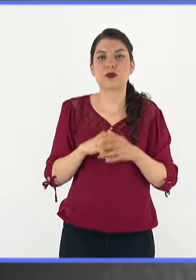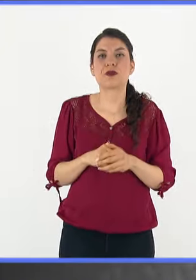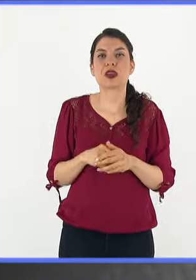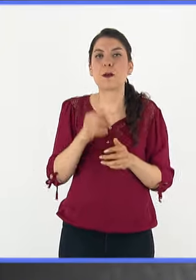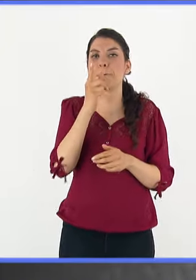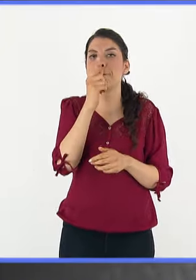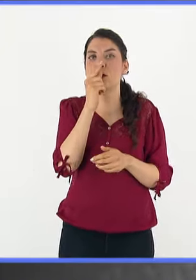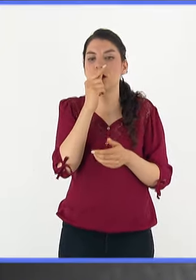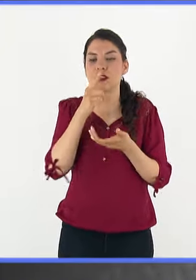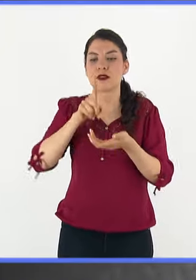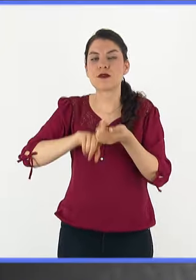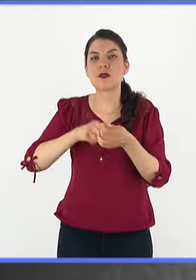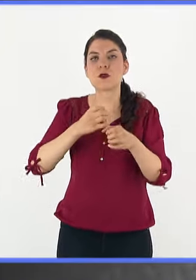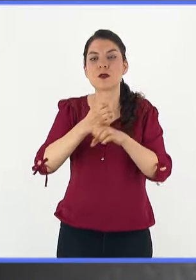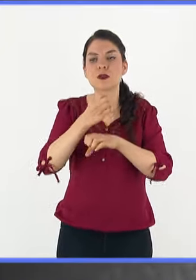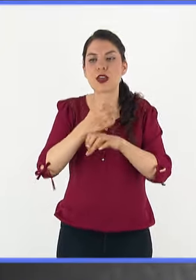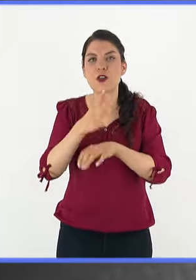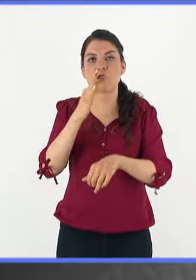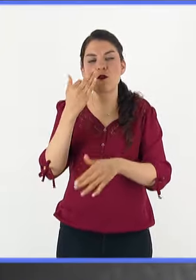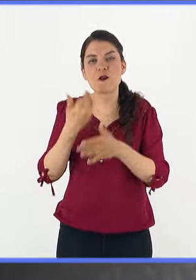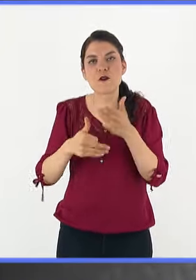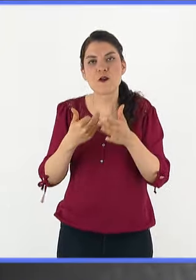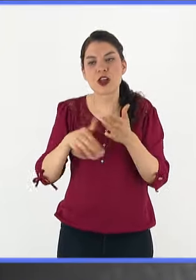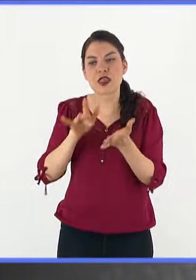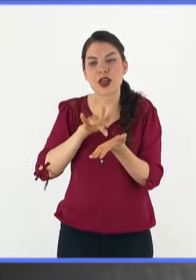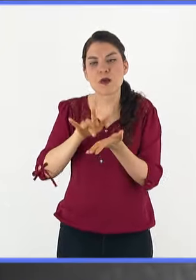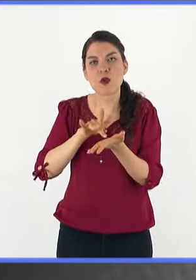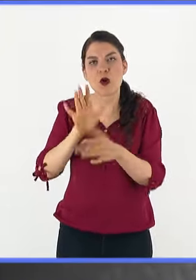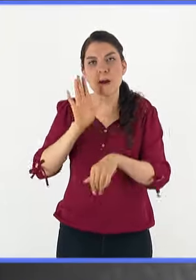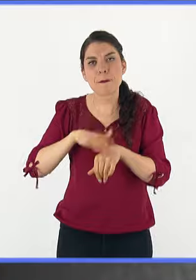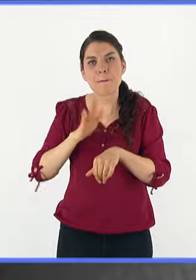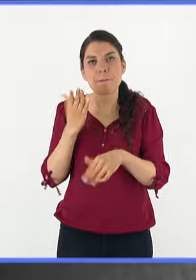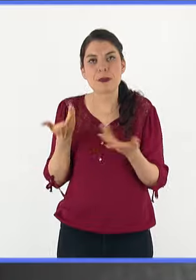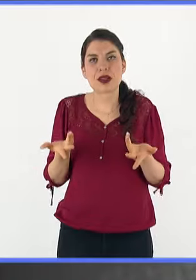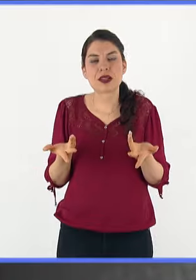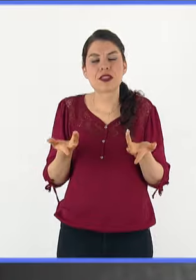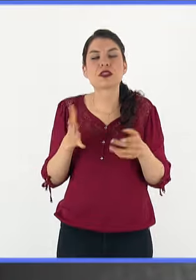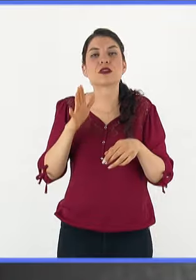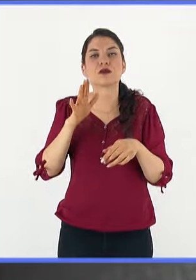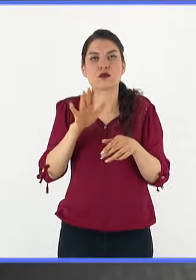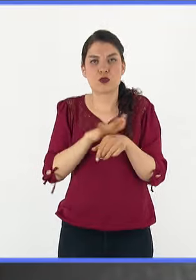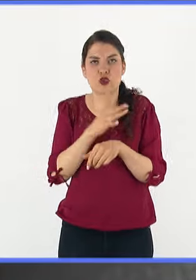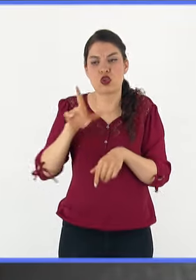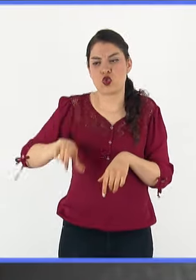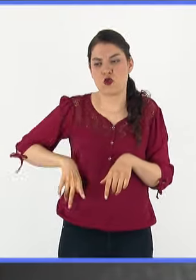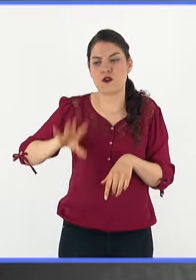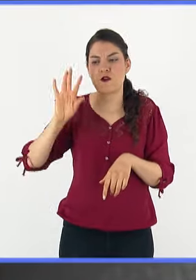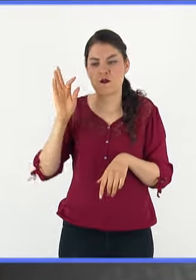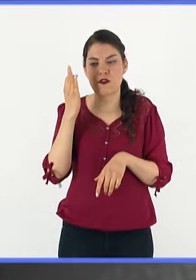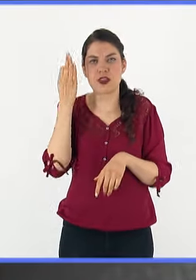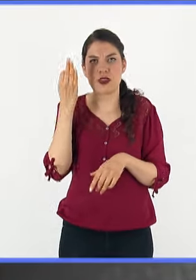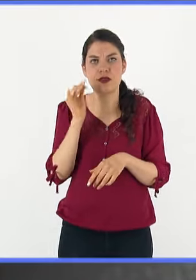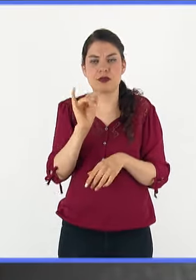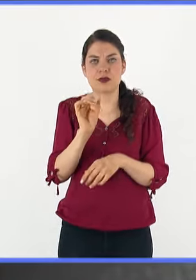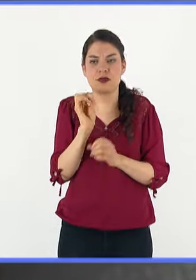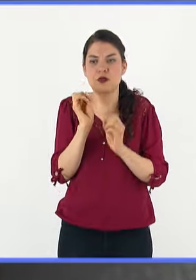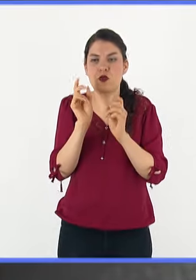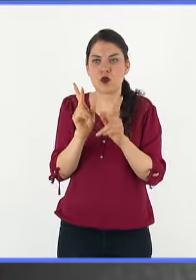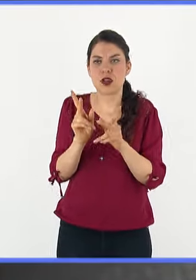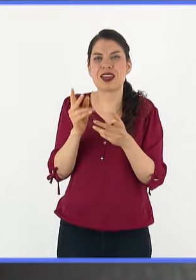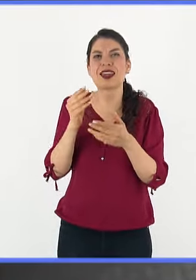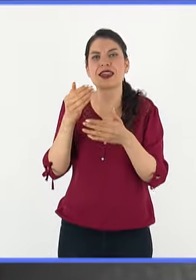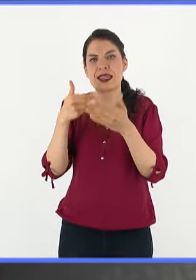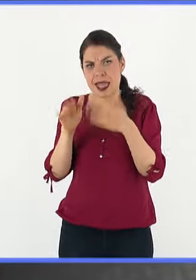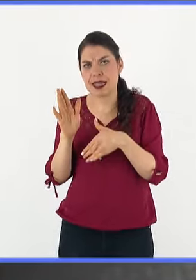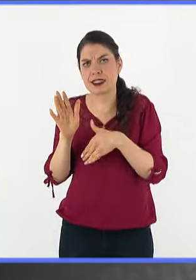policías locales porque de otra manera la cobertur el esfuerzo del Gobierno Federal puede ser loable vamos a tener éxito